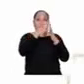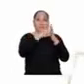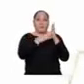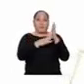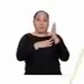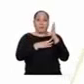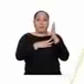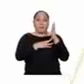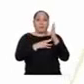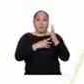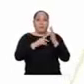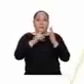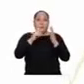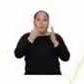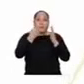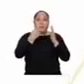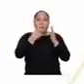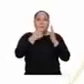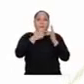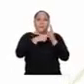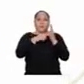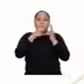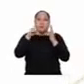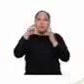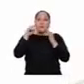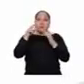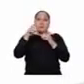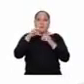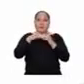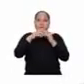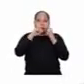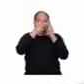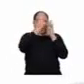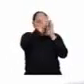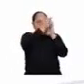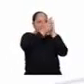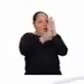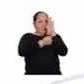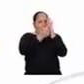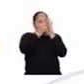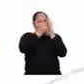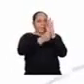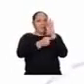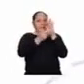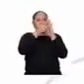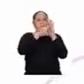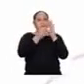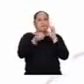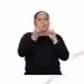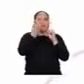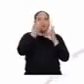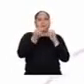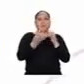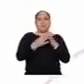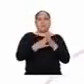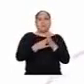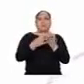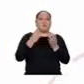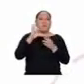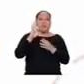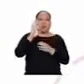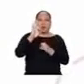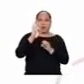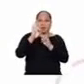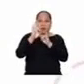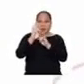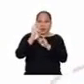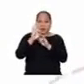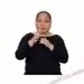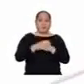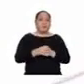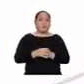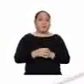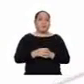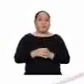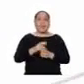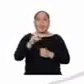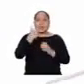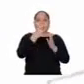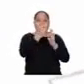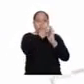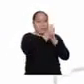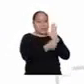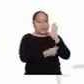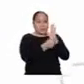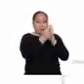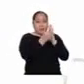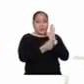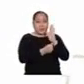variable. La segunda columna tendrá los datos de la frecuencia simple o absoluta. La tercera